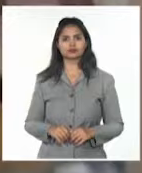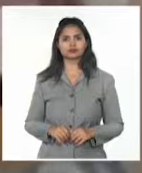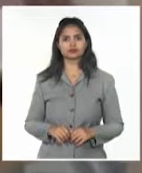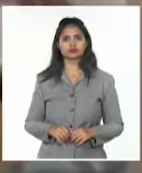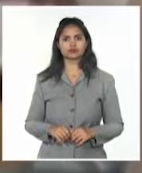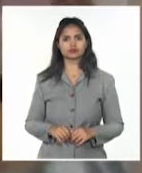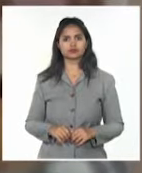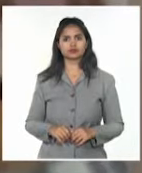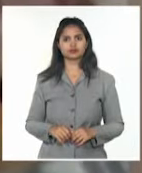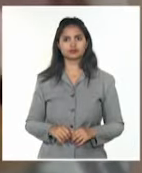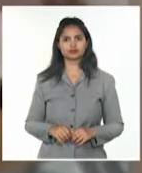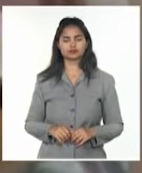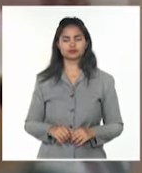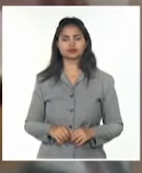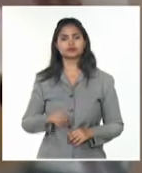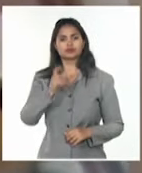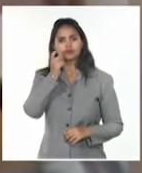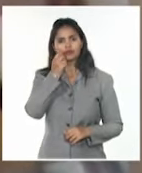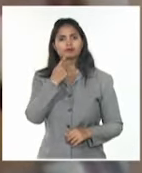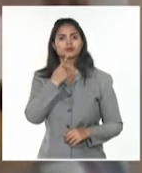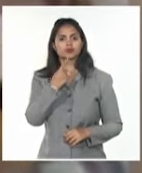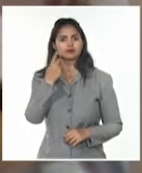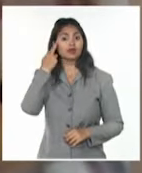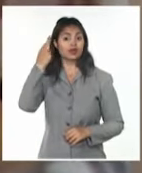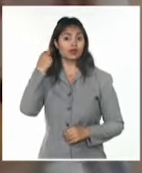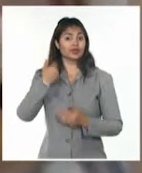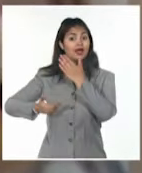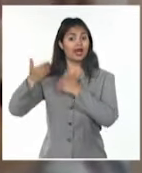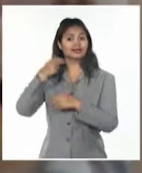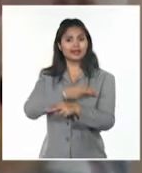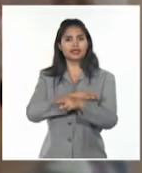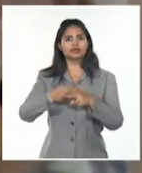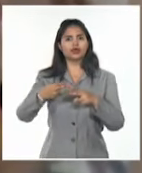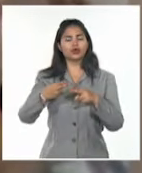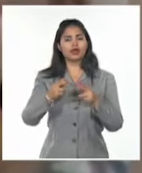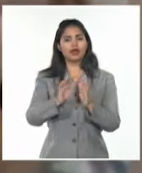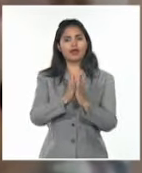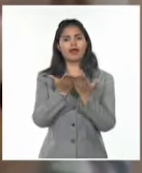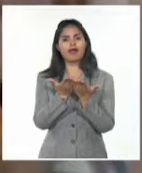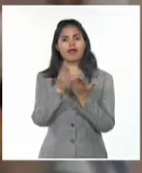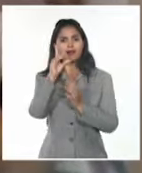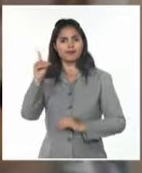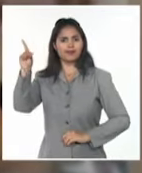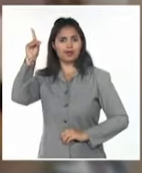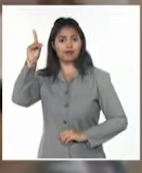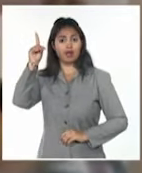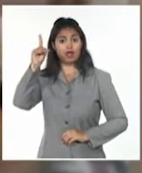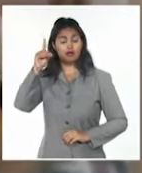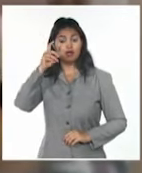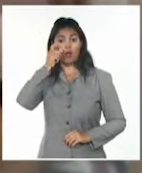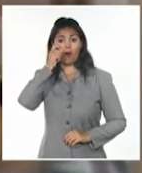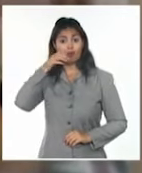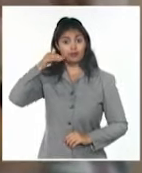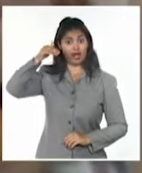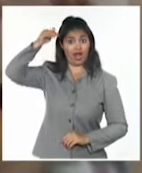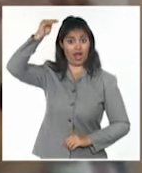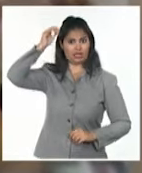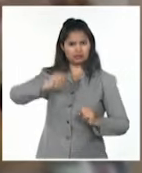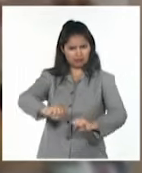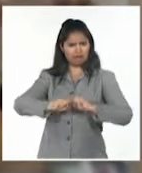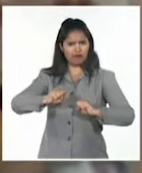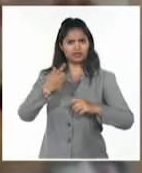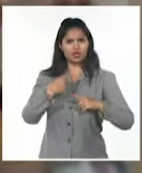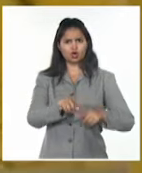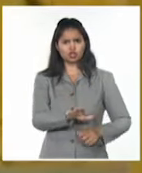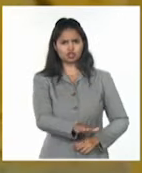eso como la vieja leyenda David y nosotros somos como Chiqui vamos aender